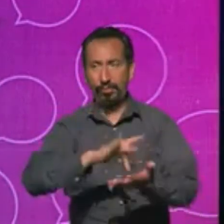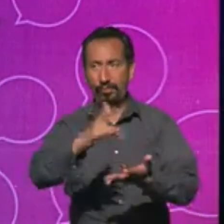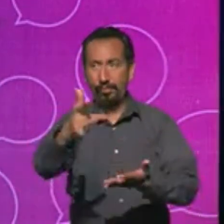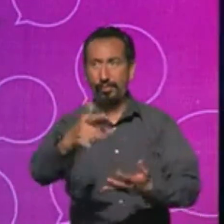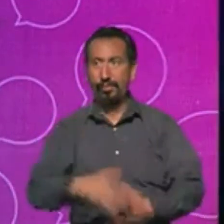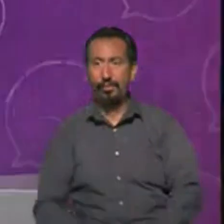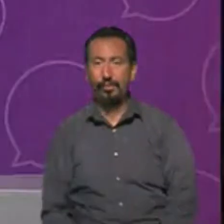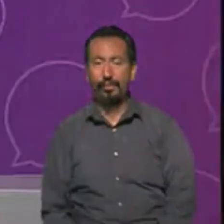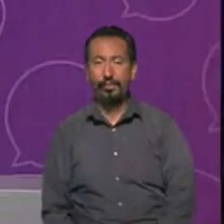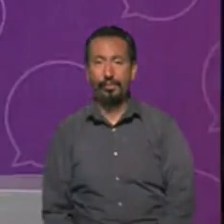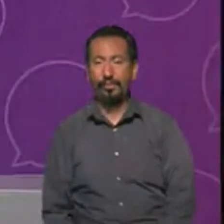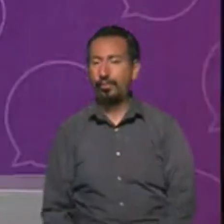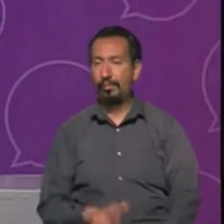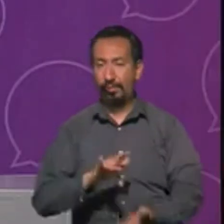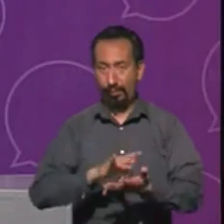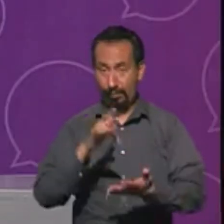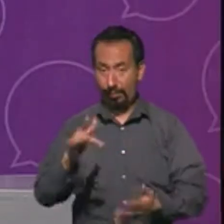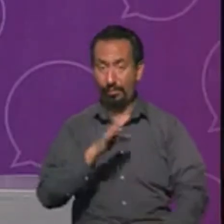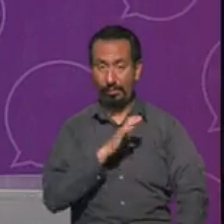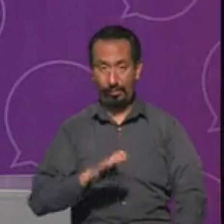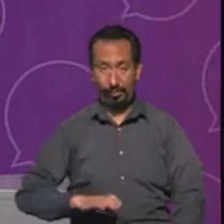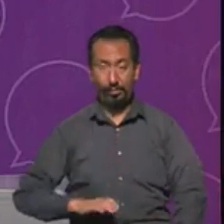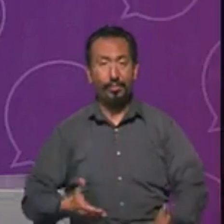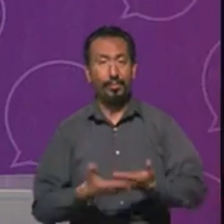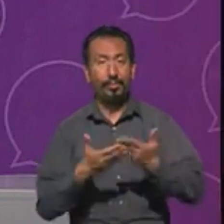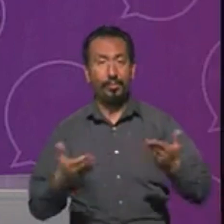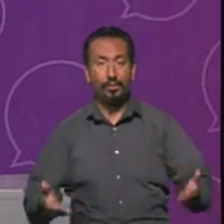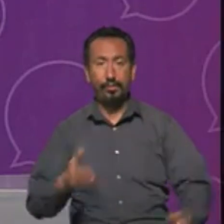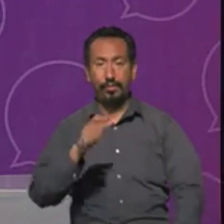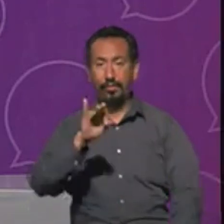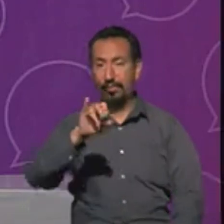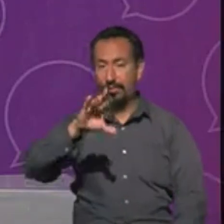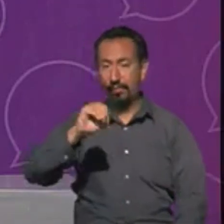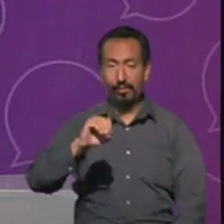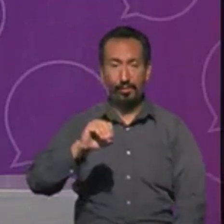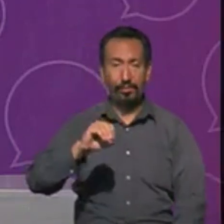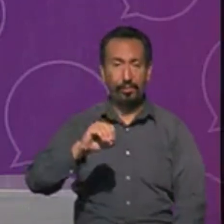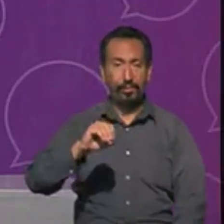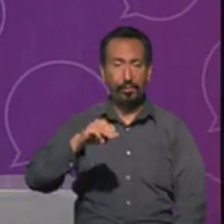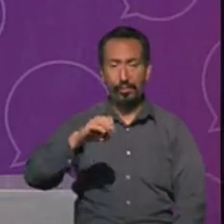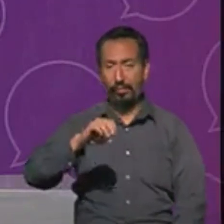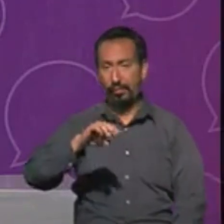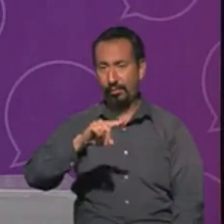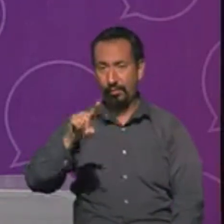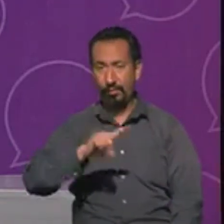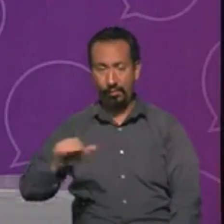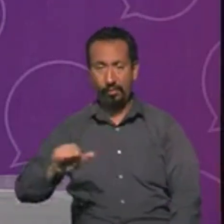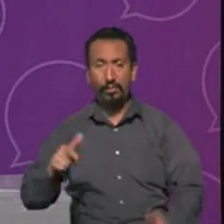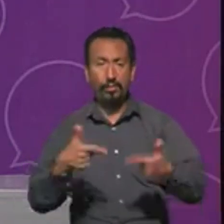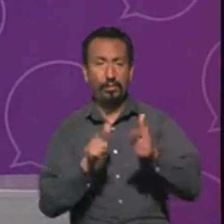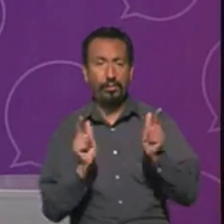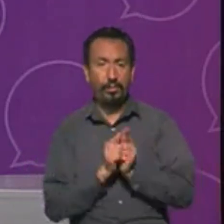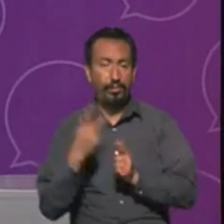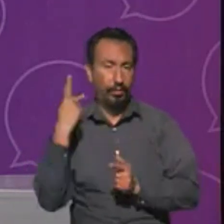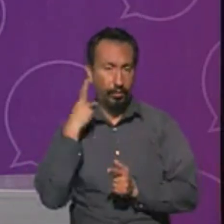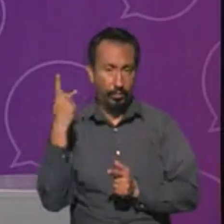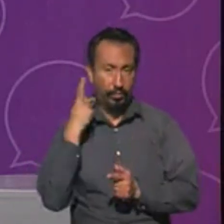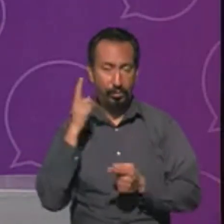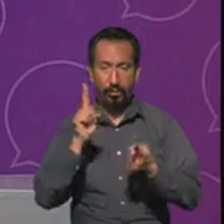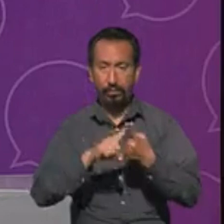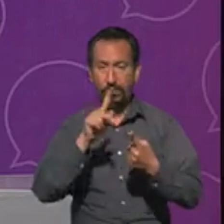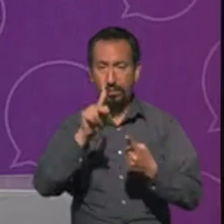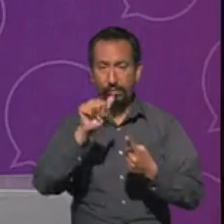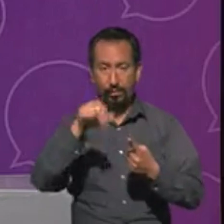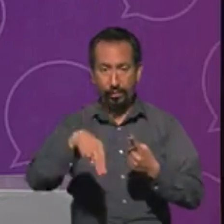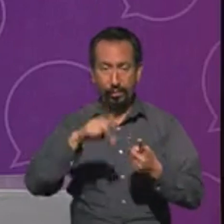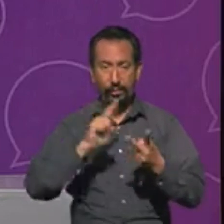gracias gracias candidato vamos ahora con Francisco Javier Mendoza Márquez candidato de la coalición fuerza y corazón por Guanajuato integrado por el